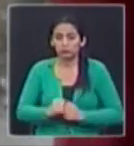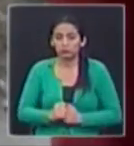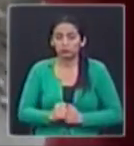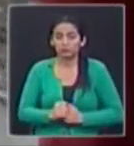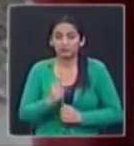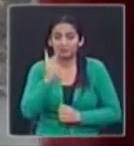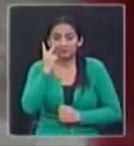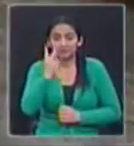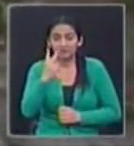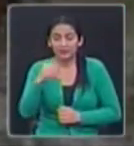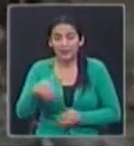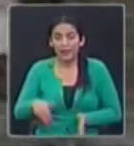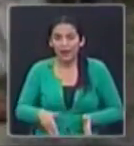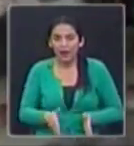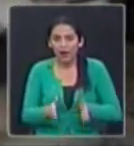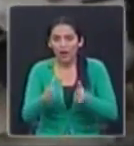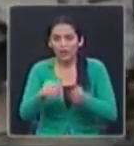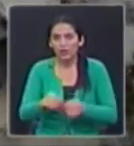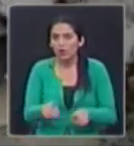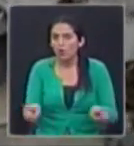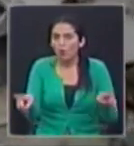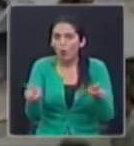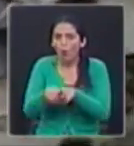convirtió las calles en un río,